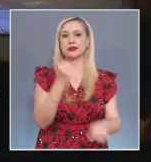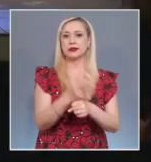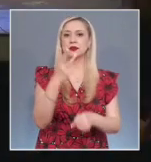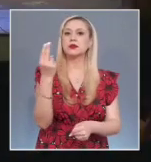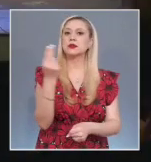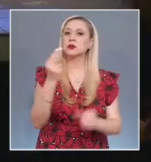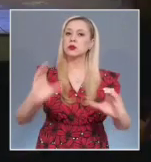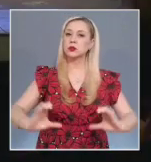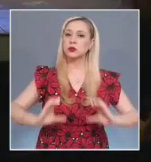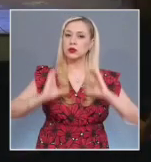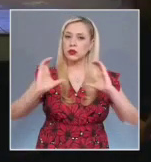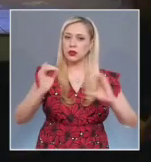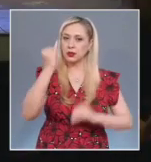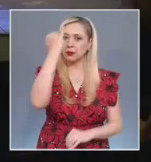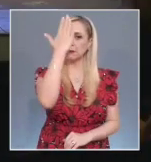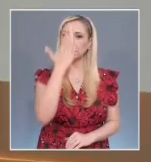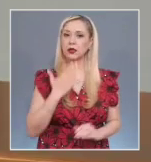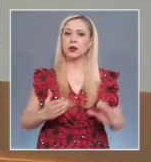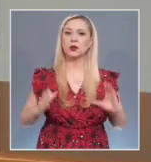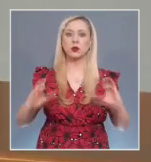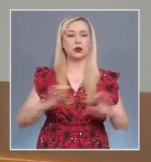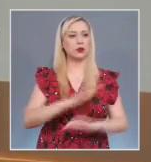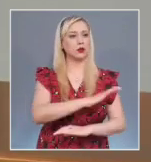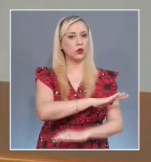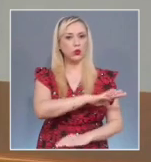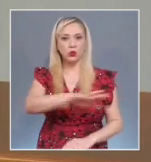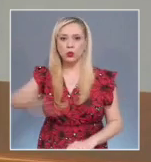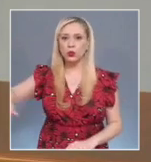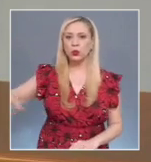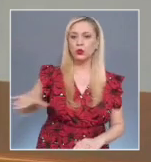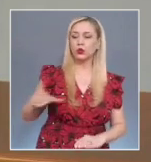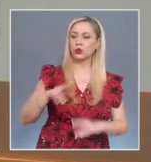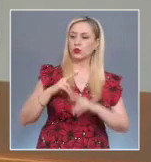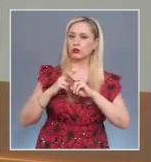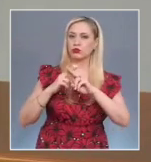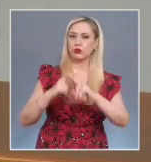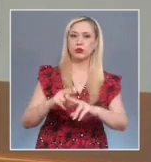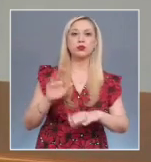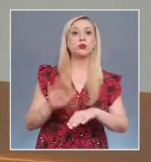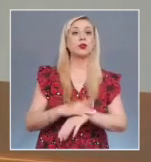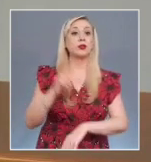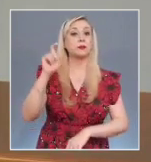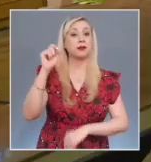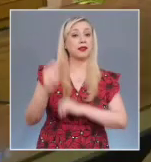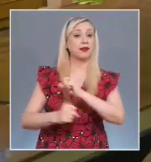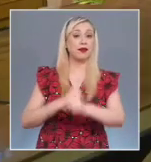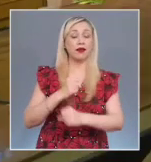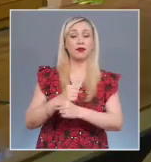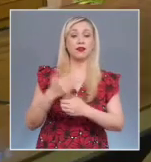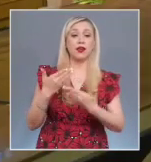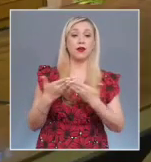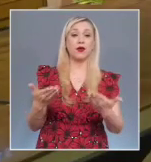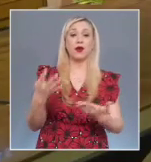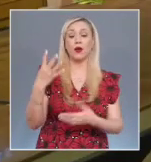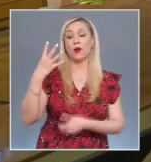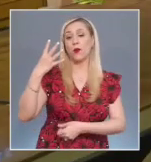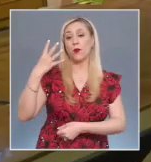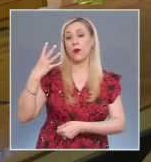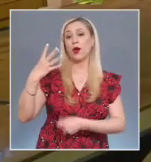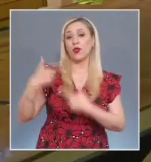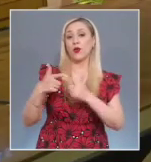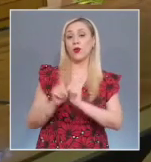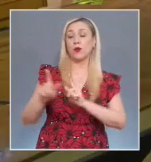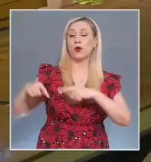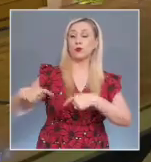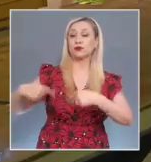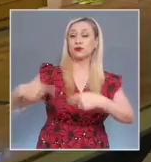Judicial Federal. Ello en el marco del 20 aniversario del egreso de la cuarta generación de la especialidad en Administración de Justicia en juzgados